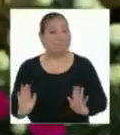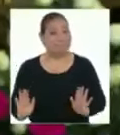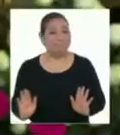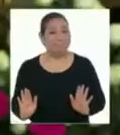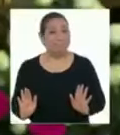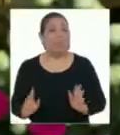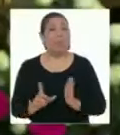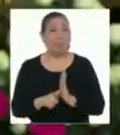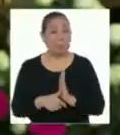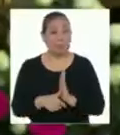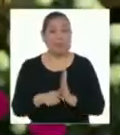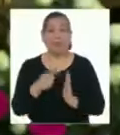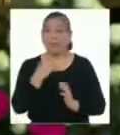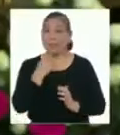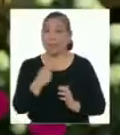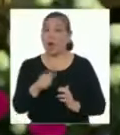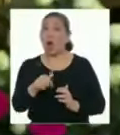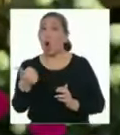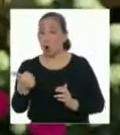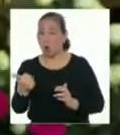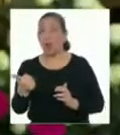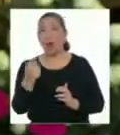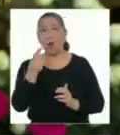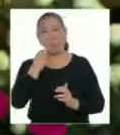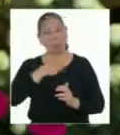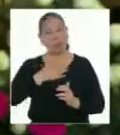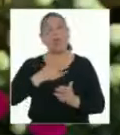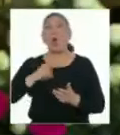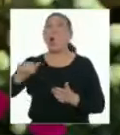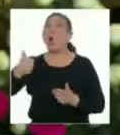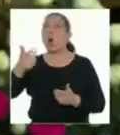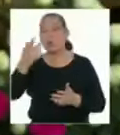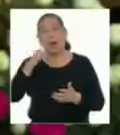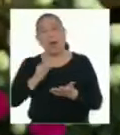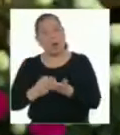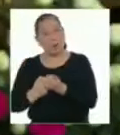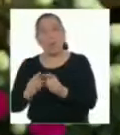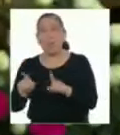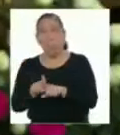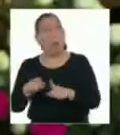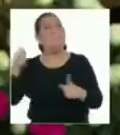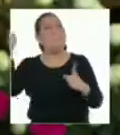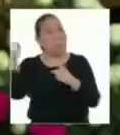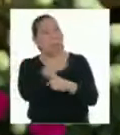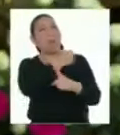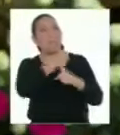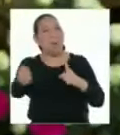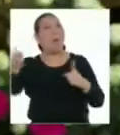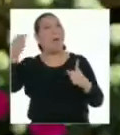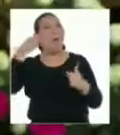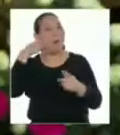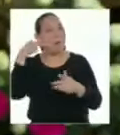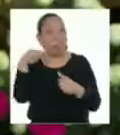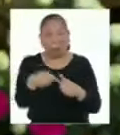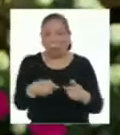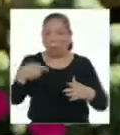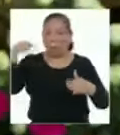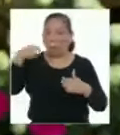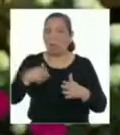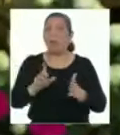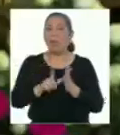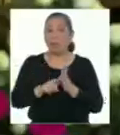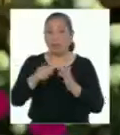Luego envió, dice, otros criados y también hicieron lo mismo. Finalmente mandó